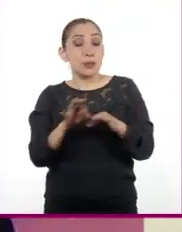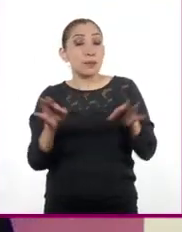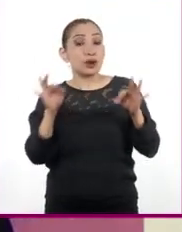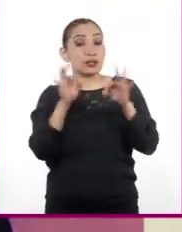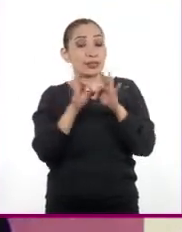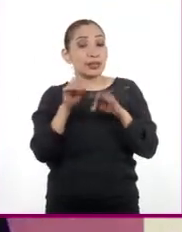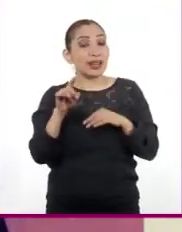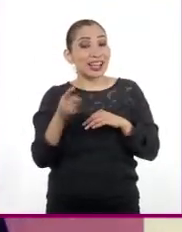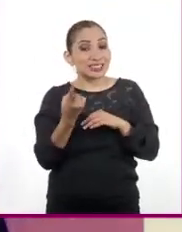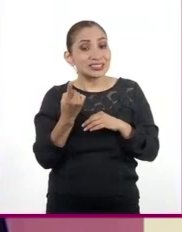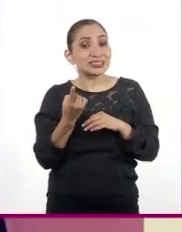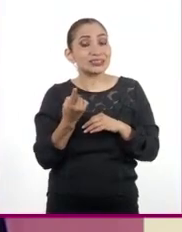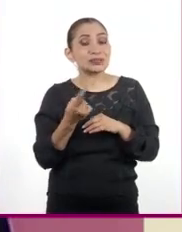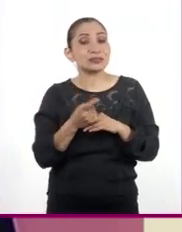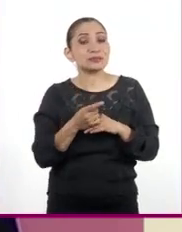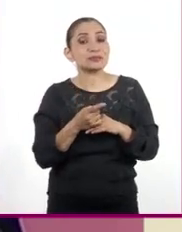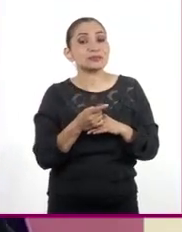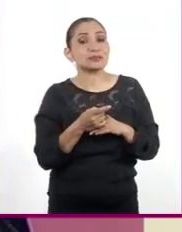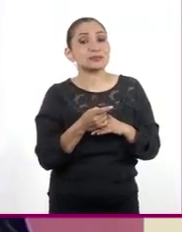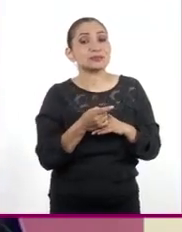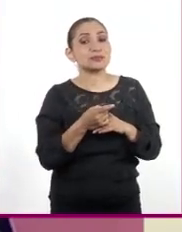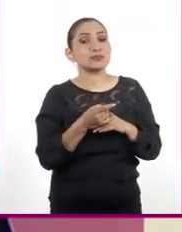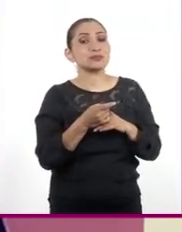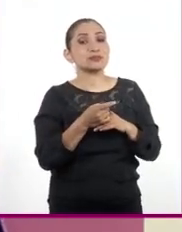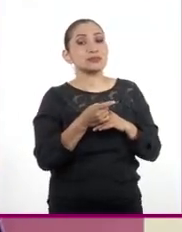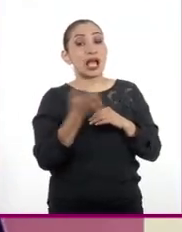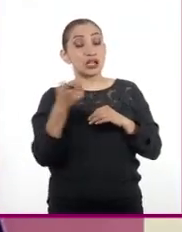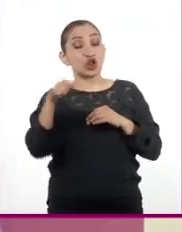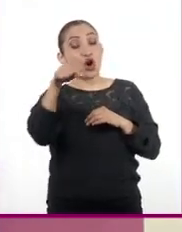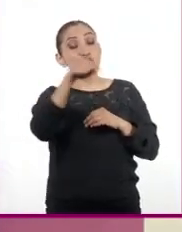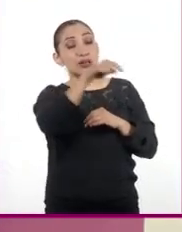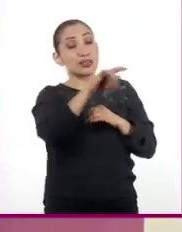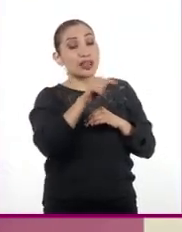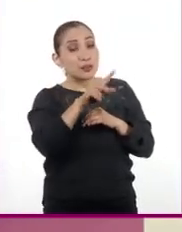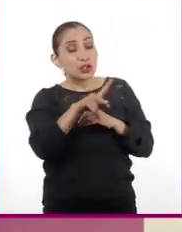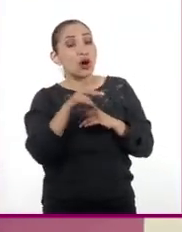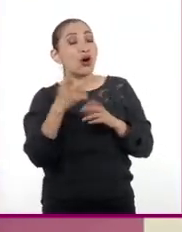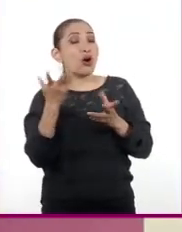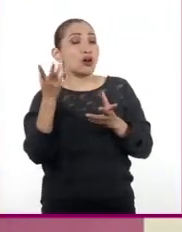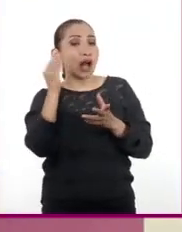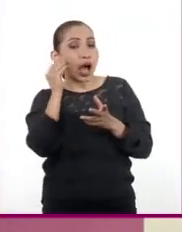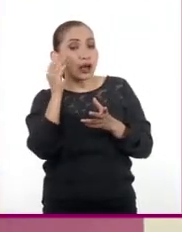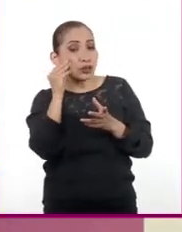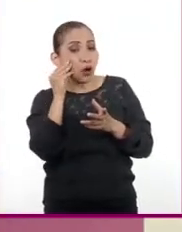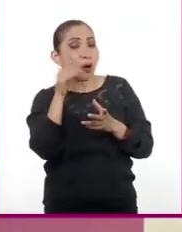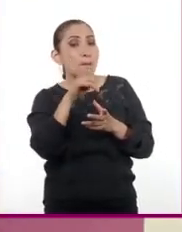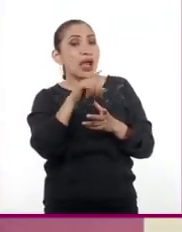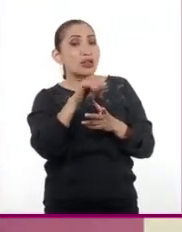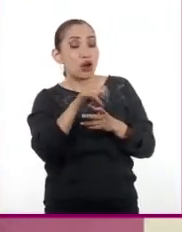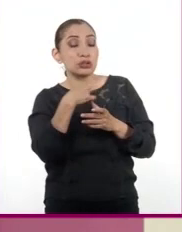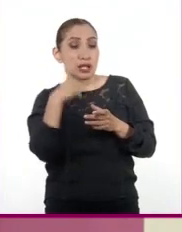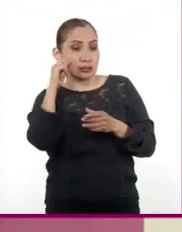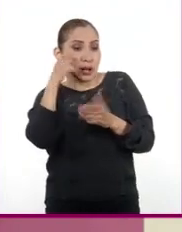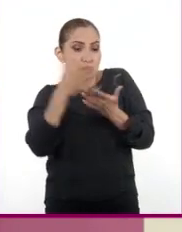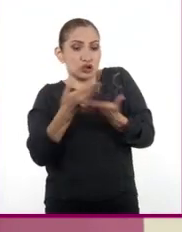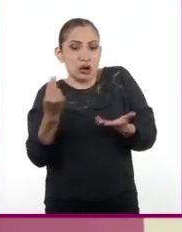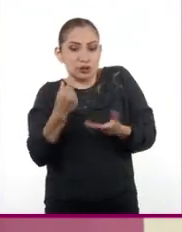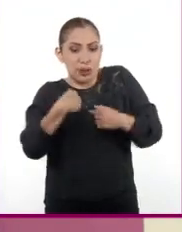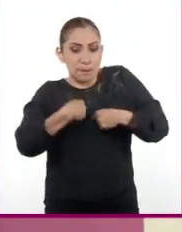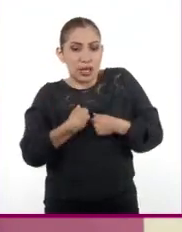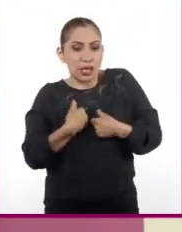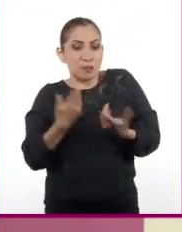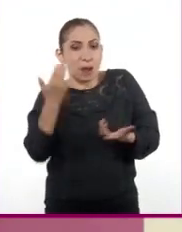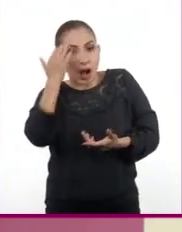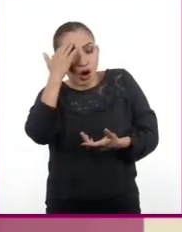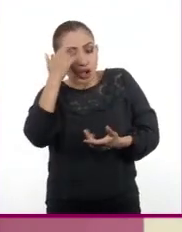ideal sería que en un momento dado estos medios estuvieran realmente al servicio de lo que nosotros necesitamos conocer